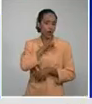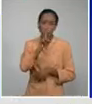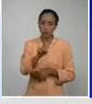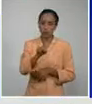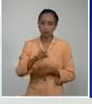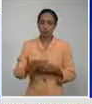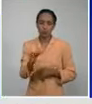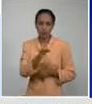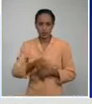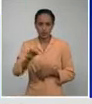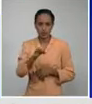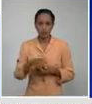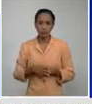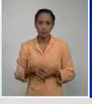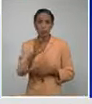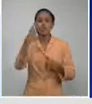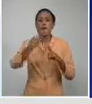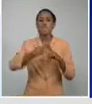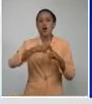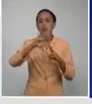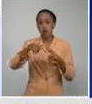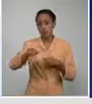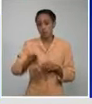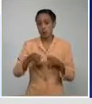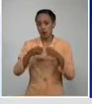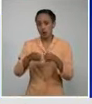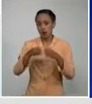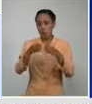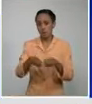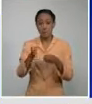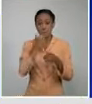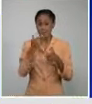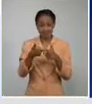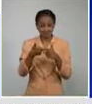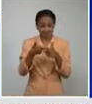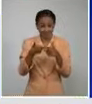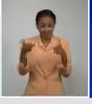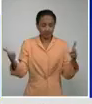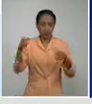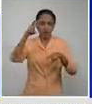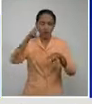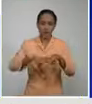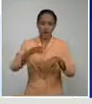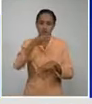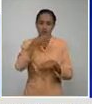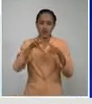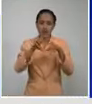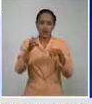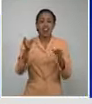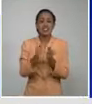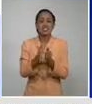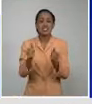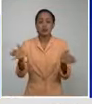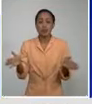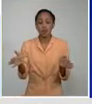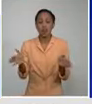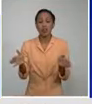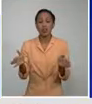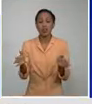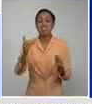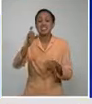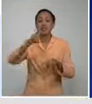que es el municipio Bayamo. Y los más altos, Habana Vieja, Regla, San Miguel del Padrón,